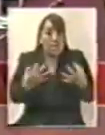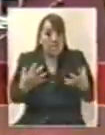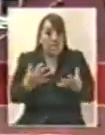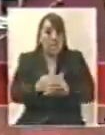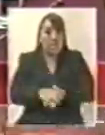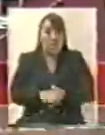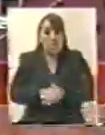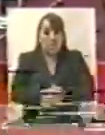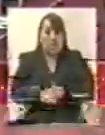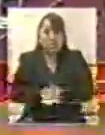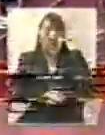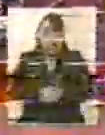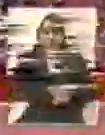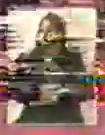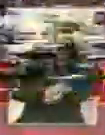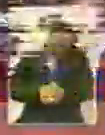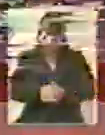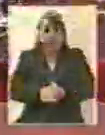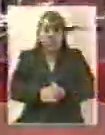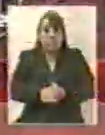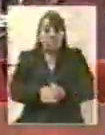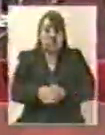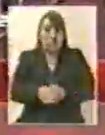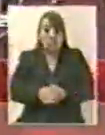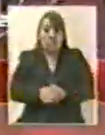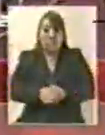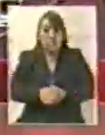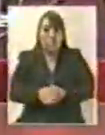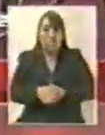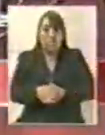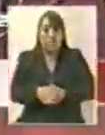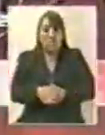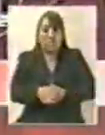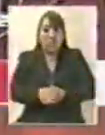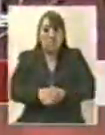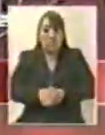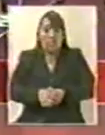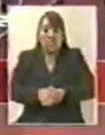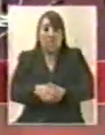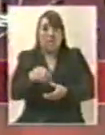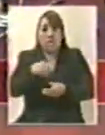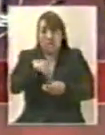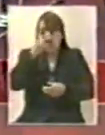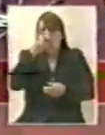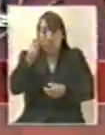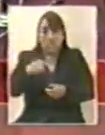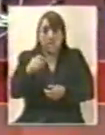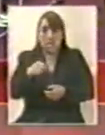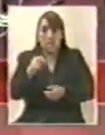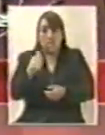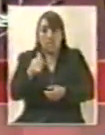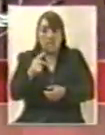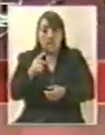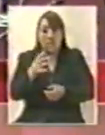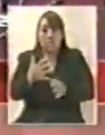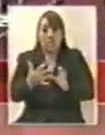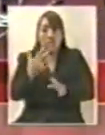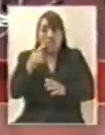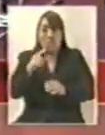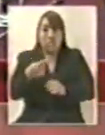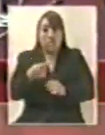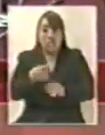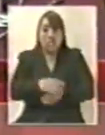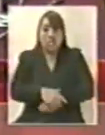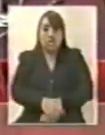colocar candidatos, pero no tienen siquiera capacidad de representación para colocar candidatos. En el Perú en los puestos se necesita alrededor